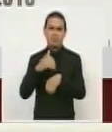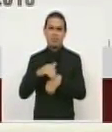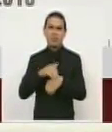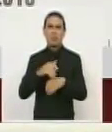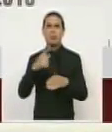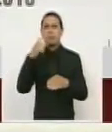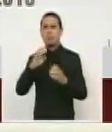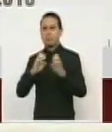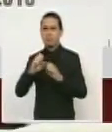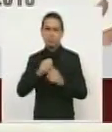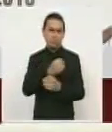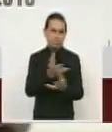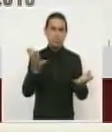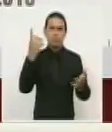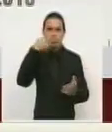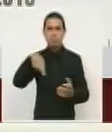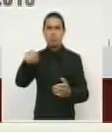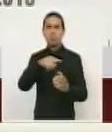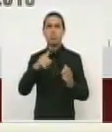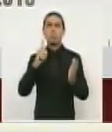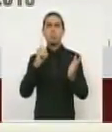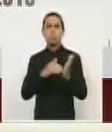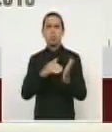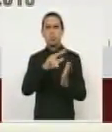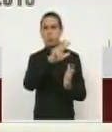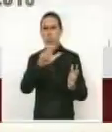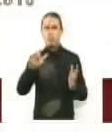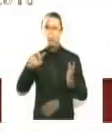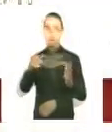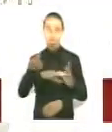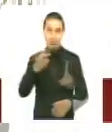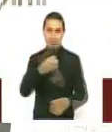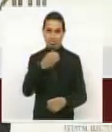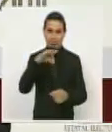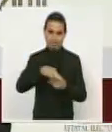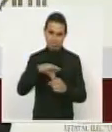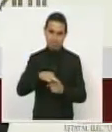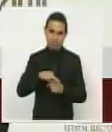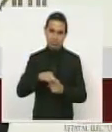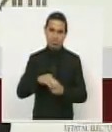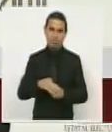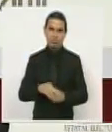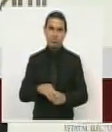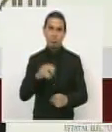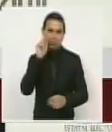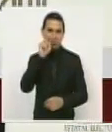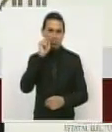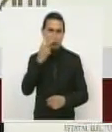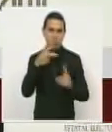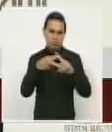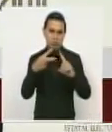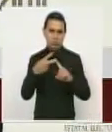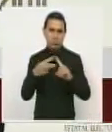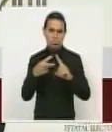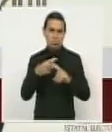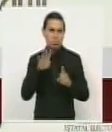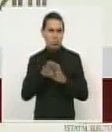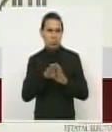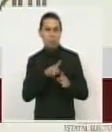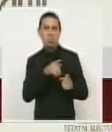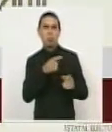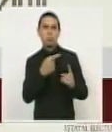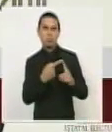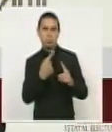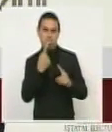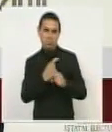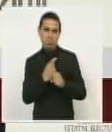costa con el objetivo de impulsar el desarrollo en las comunidades en su participación josé antonio estefan garfías candidato a gobernador por la